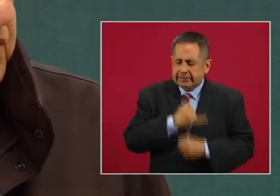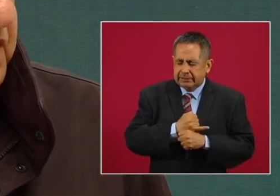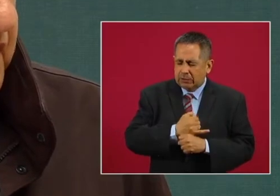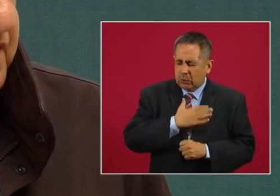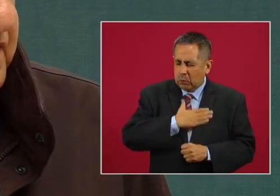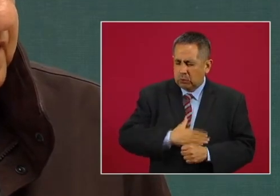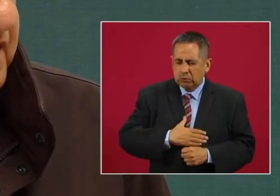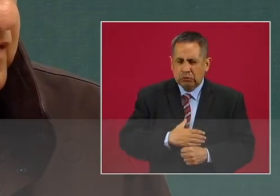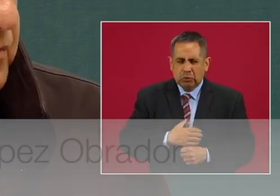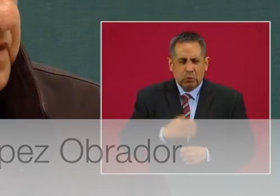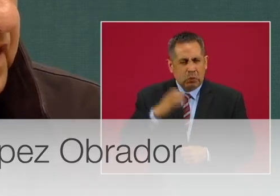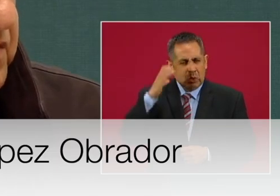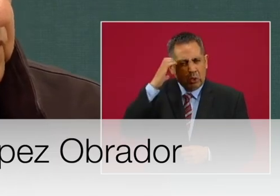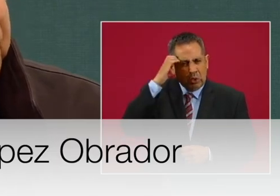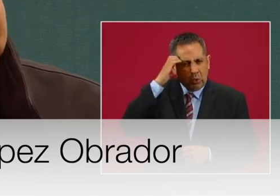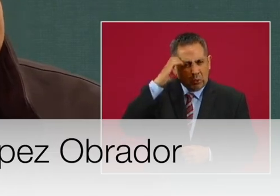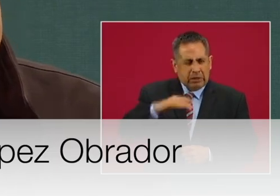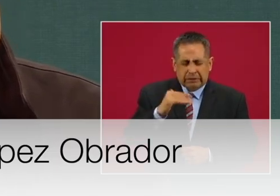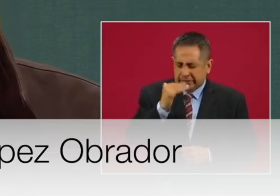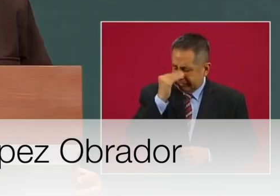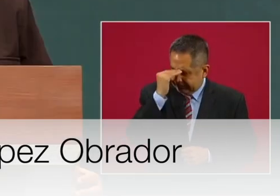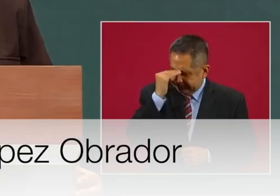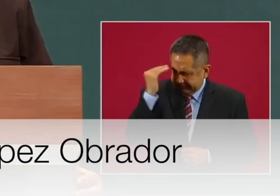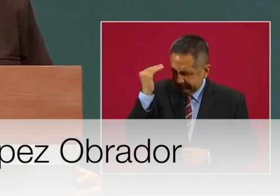de atrocidades que se cometieron